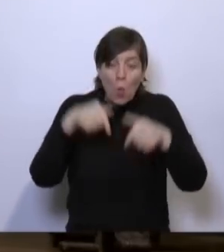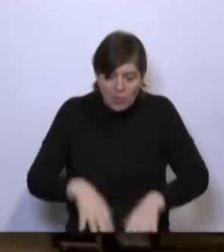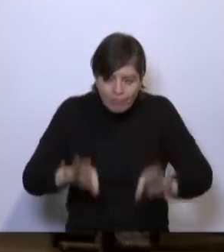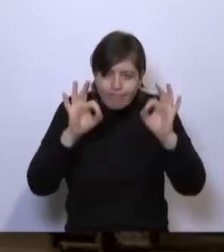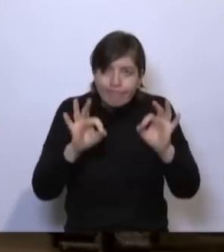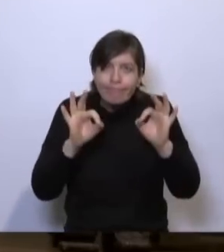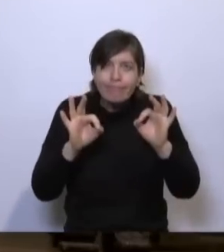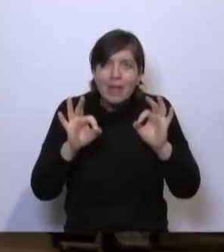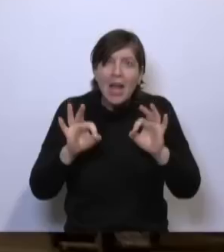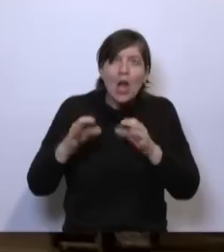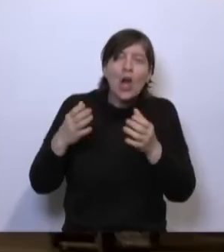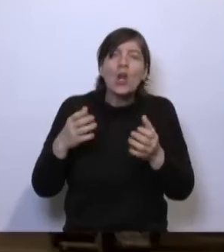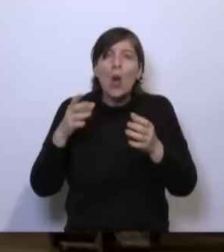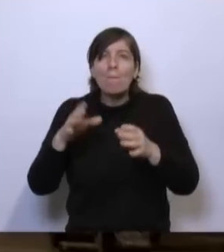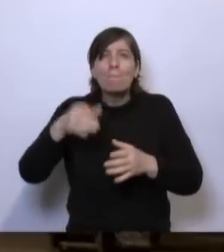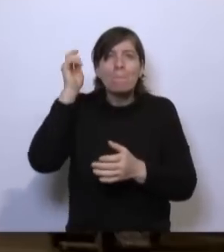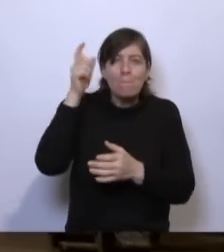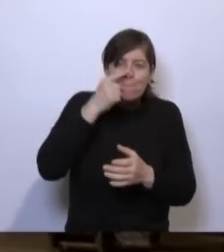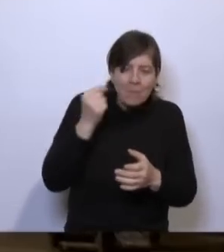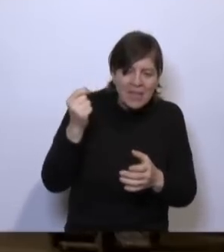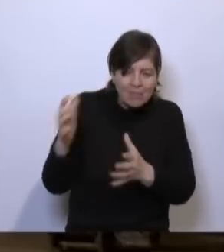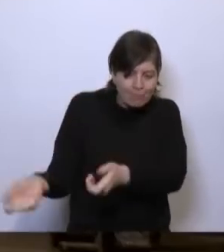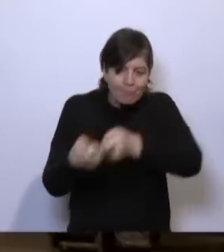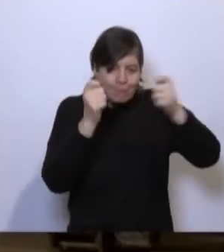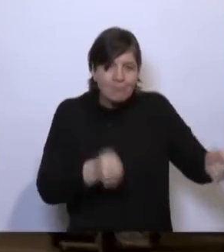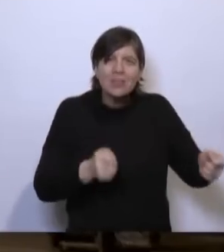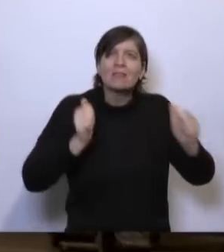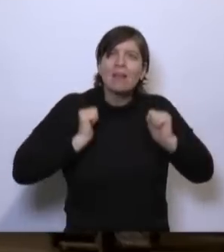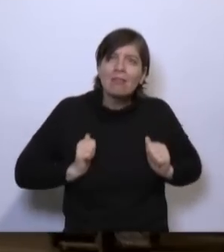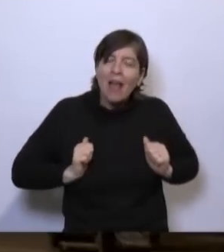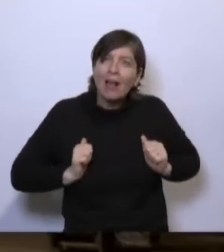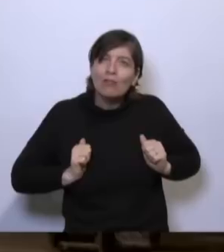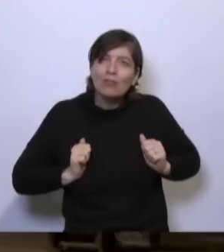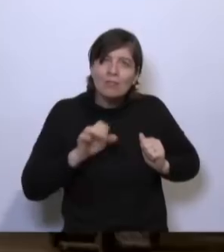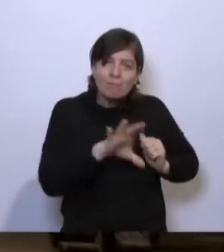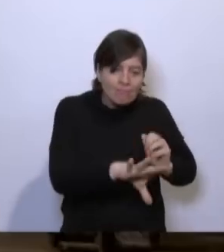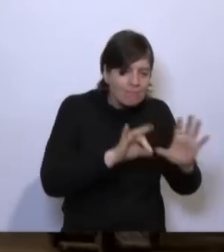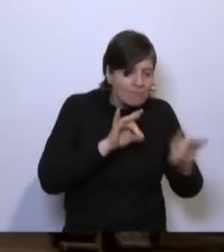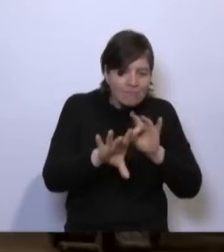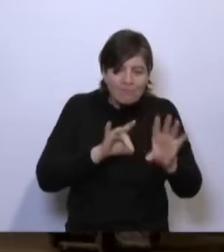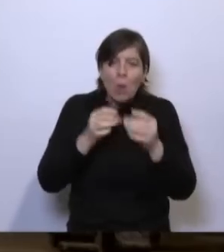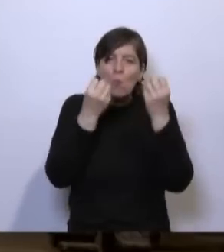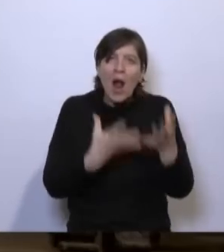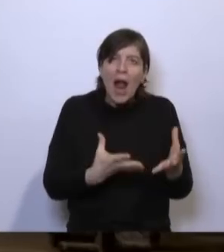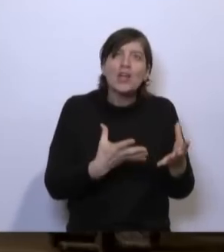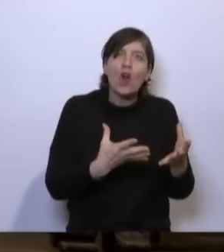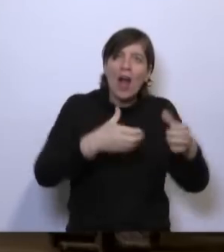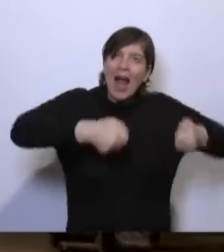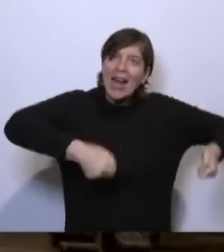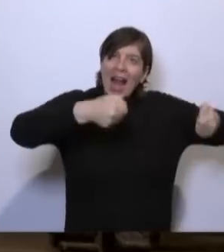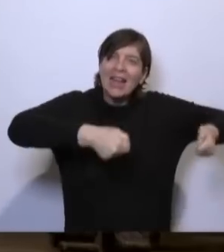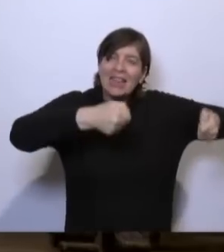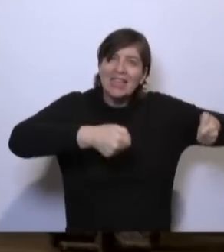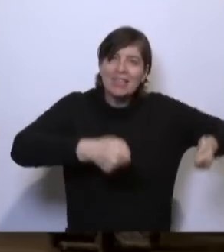llena, los pescadores la sacan a la orilla y, sentándose, recogen lo bueno en